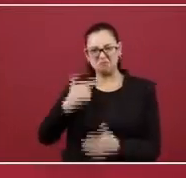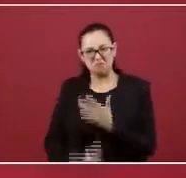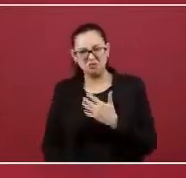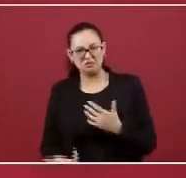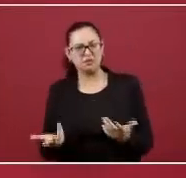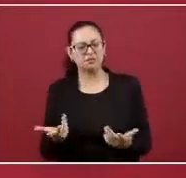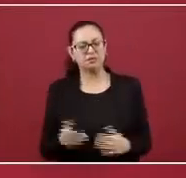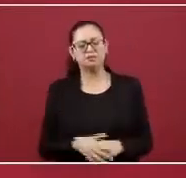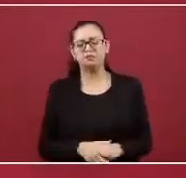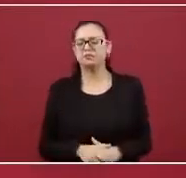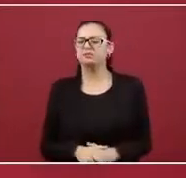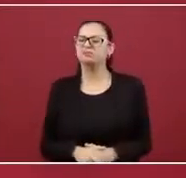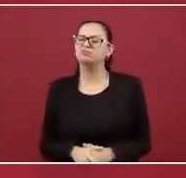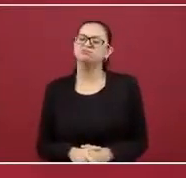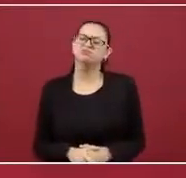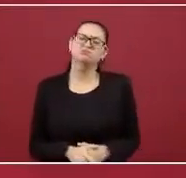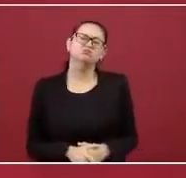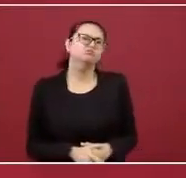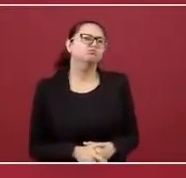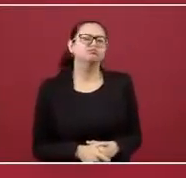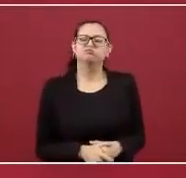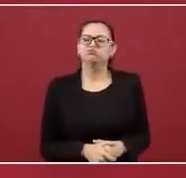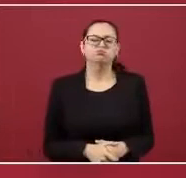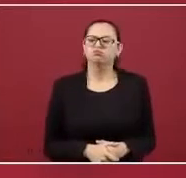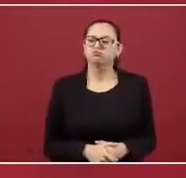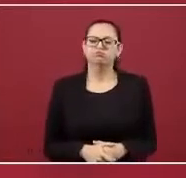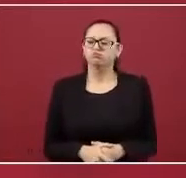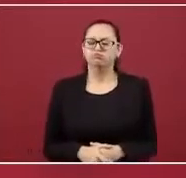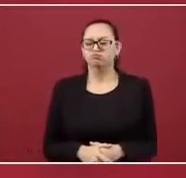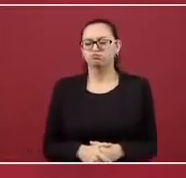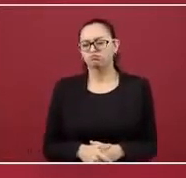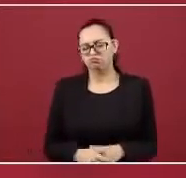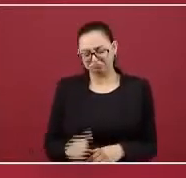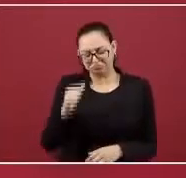Ellos están, lo dije ayer, en una situación